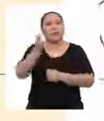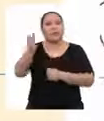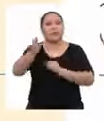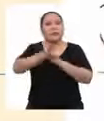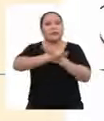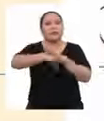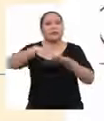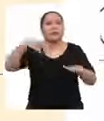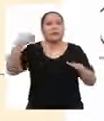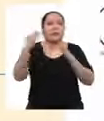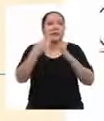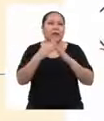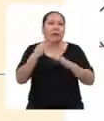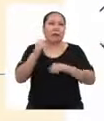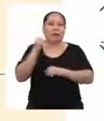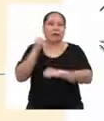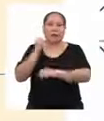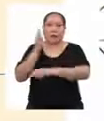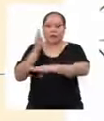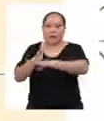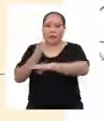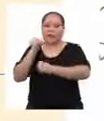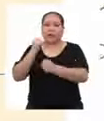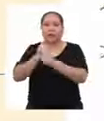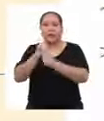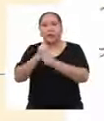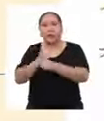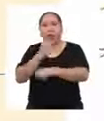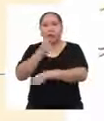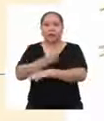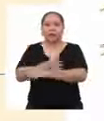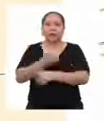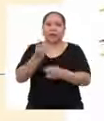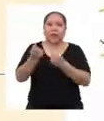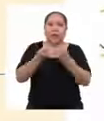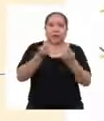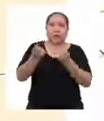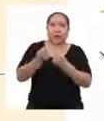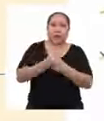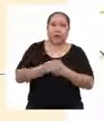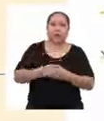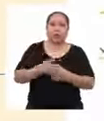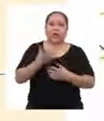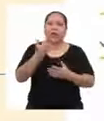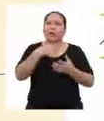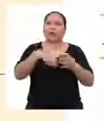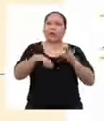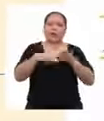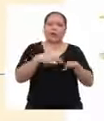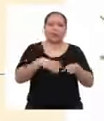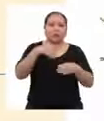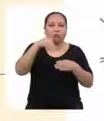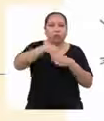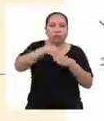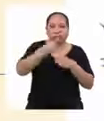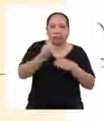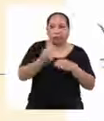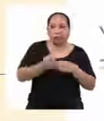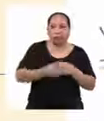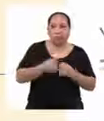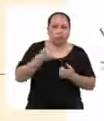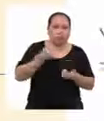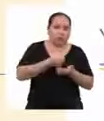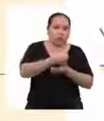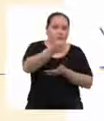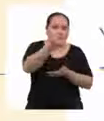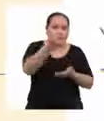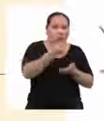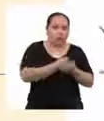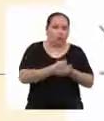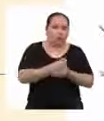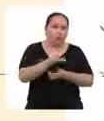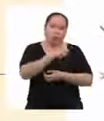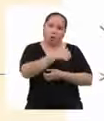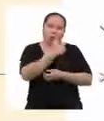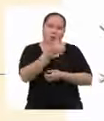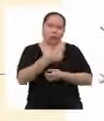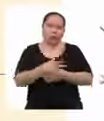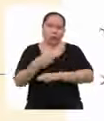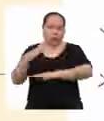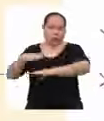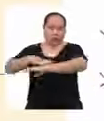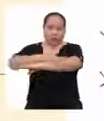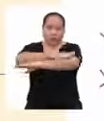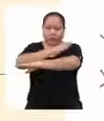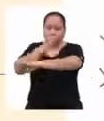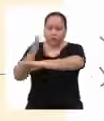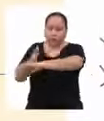desplazamiento. Trabajo, gestiones o trámites, realizar gestiones bancarias, hacer compras y otros. En el